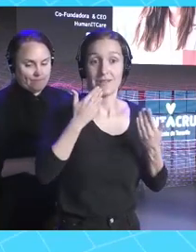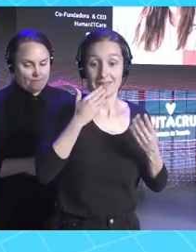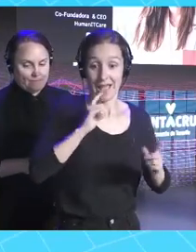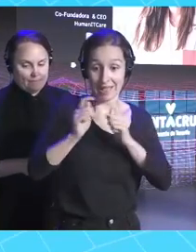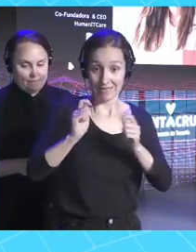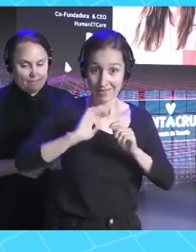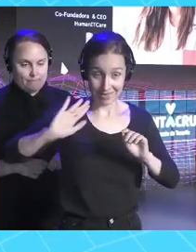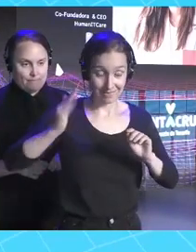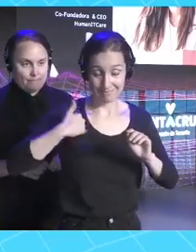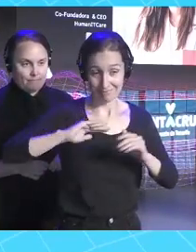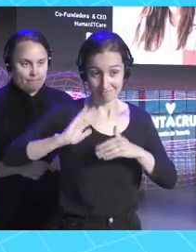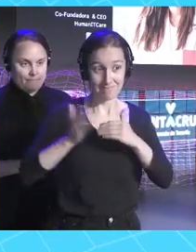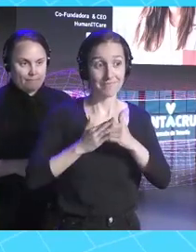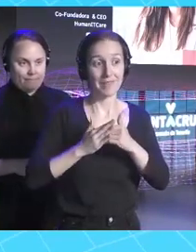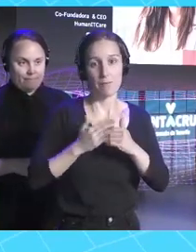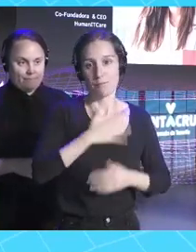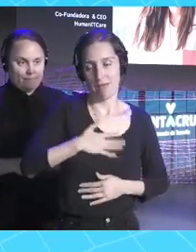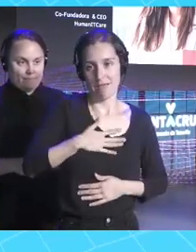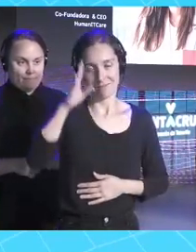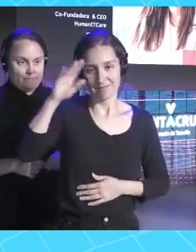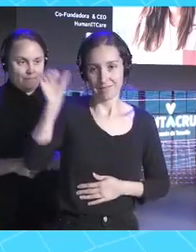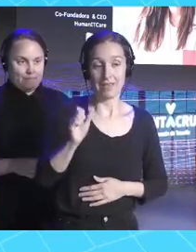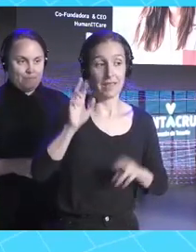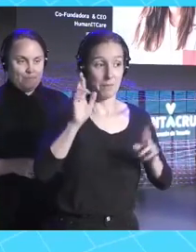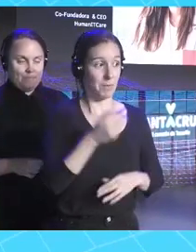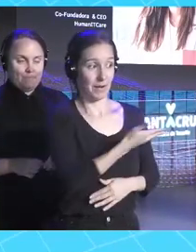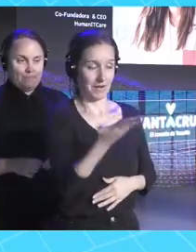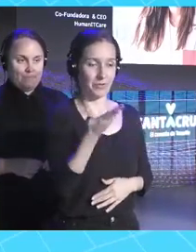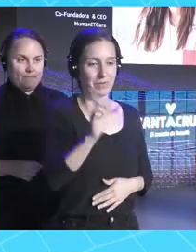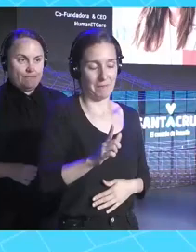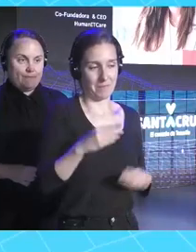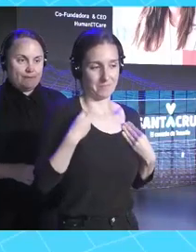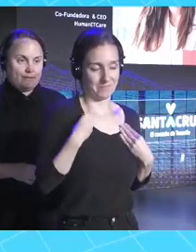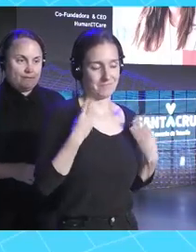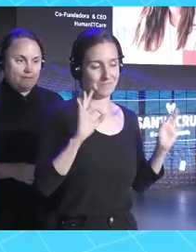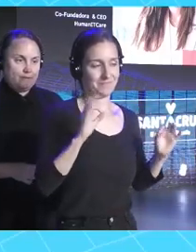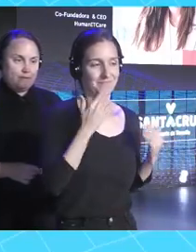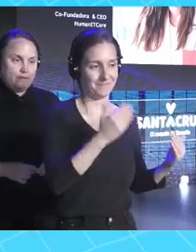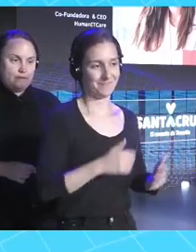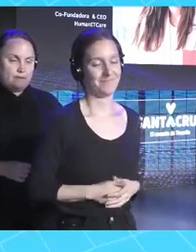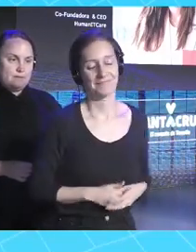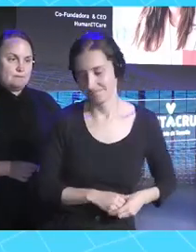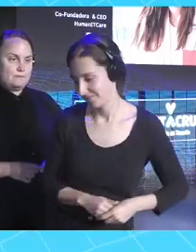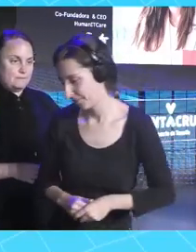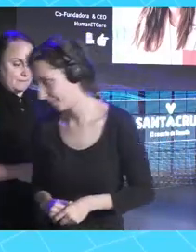Noria para mí siempre es un placer escucharte Espero que para los demás también lo haya sido gracias